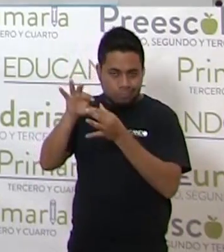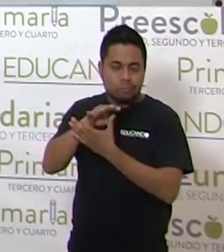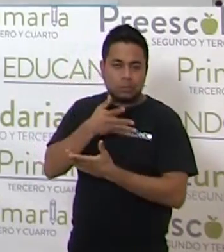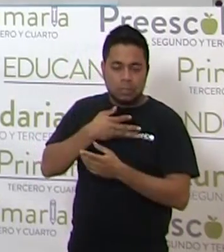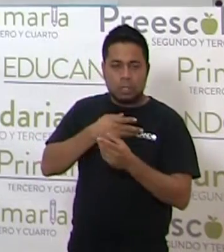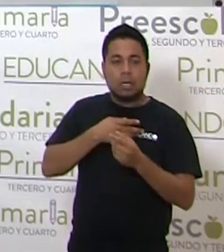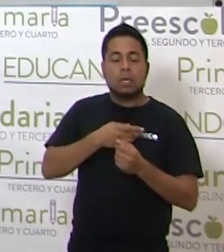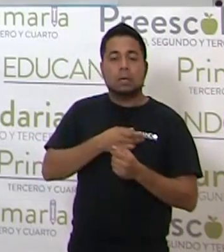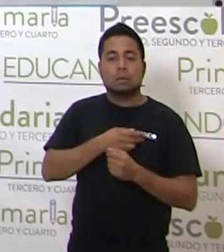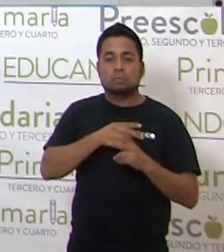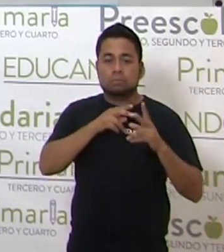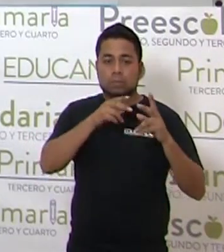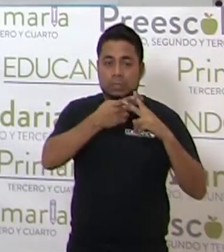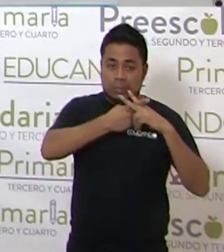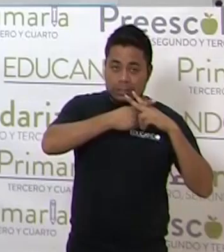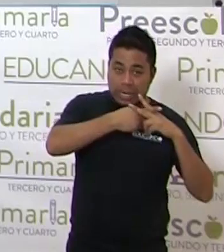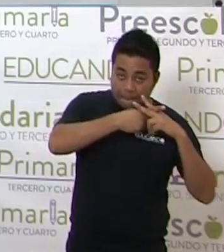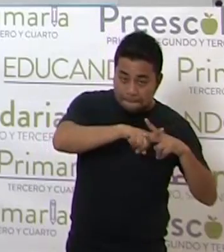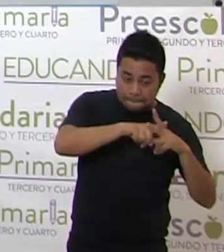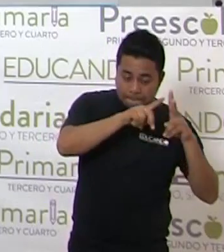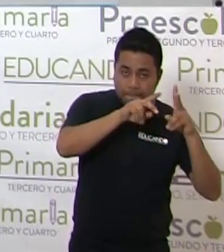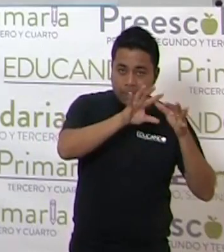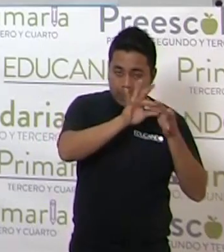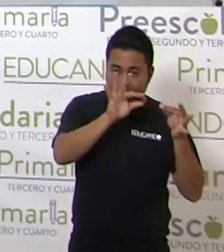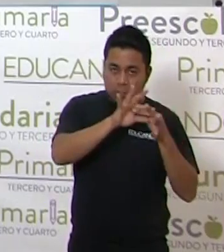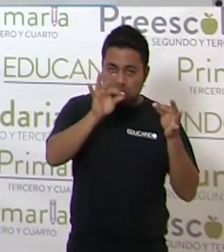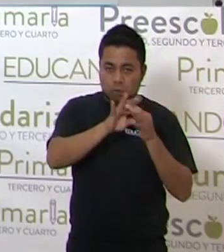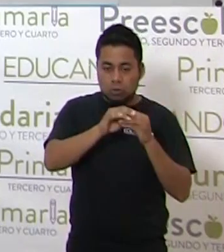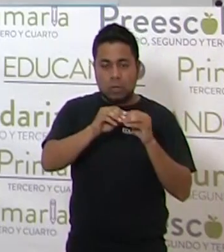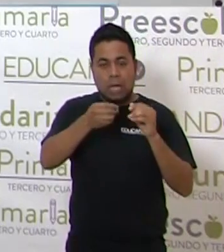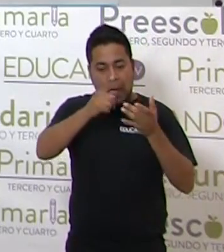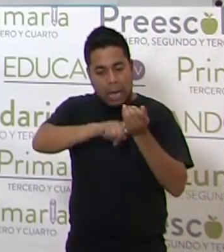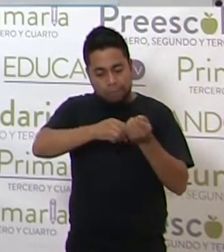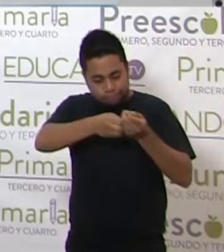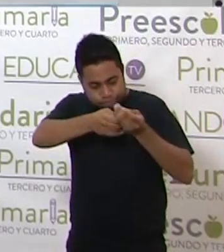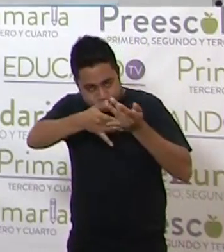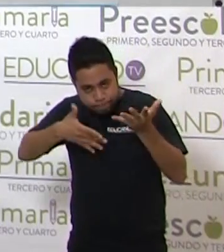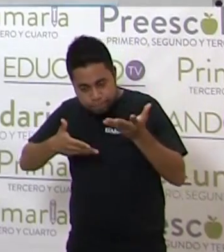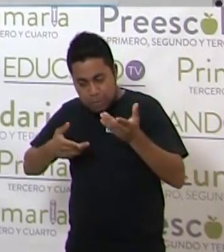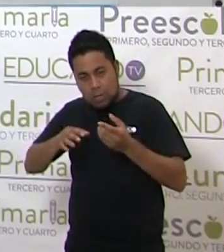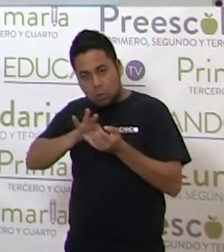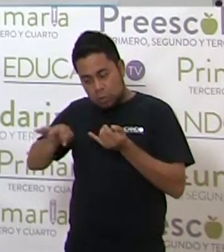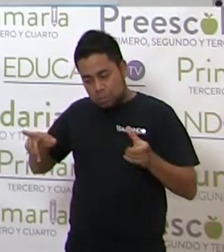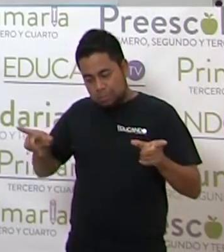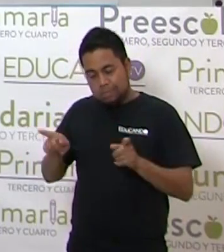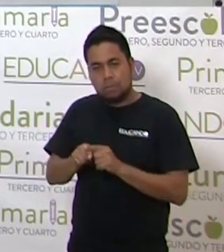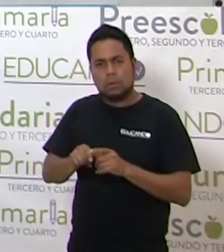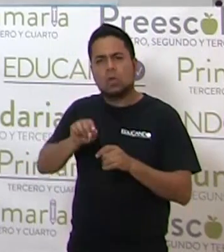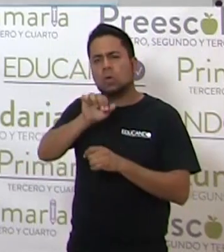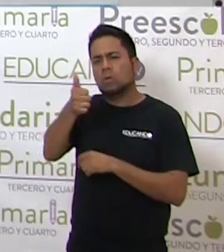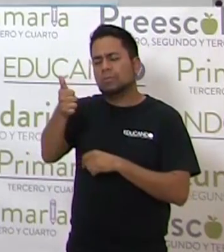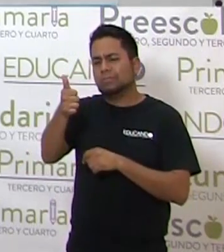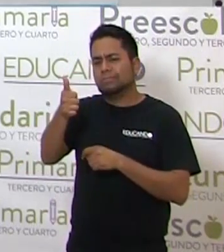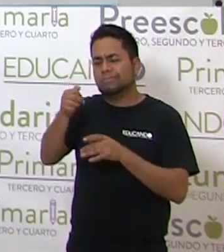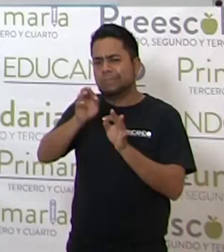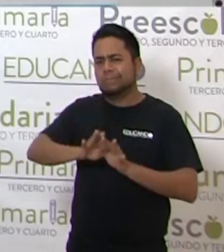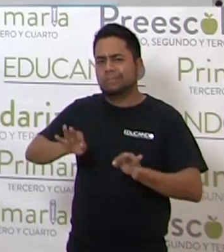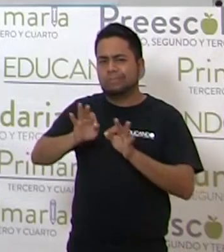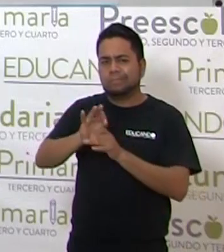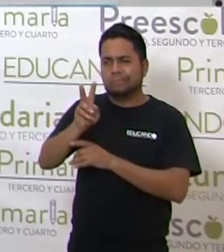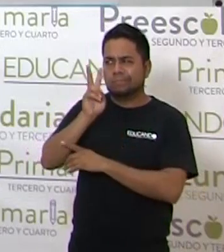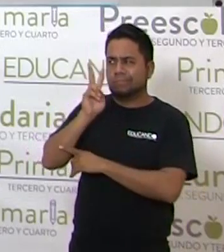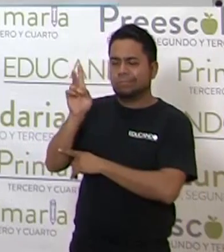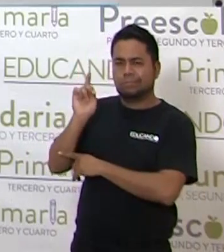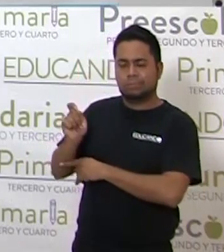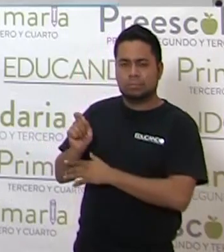Introducción, desarrollo del tema y cierre o conclusión. ¿Qué otro dato es importante que nosotros